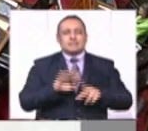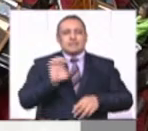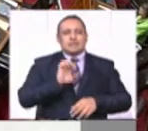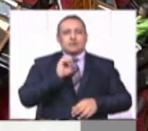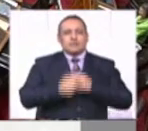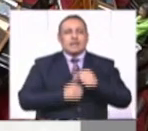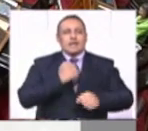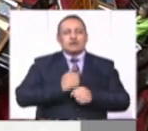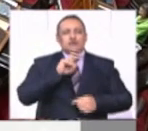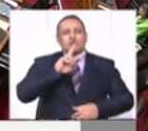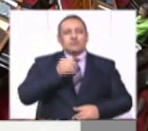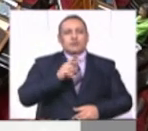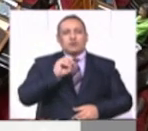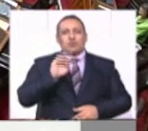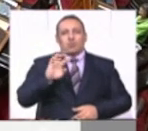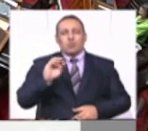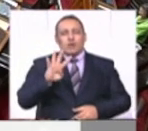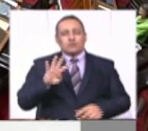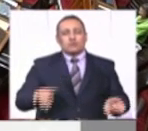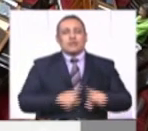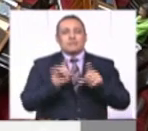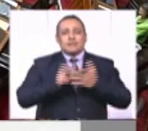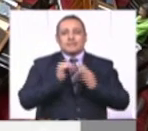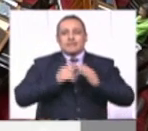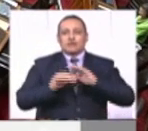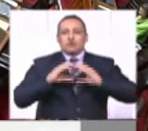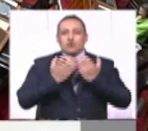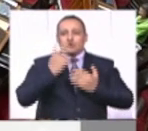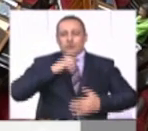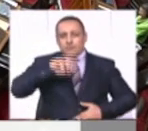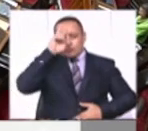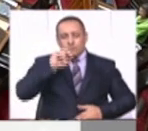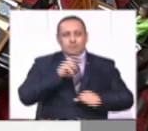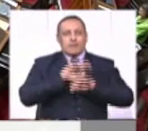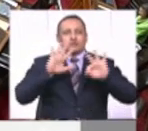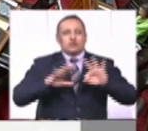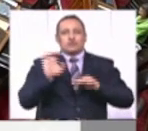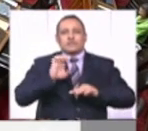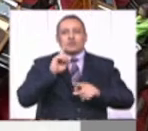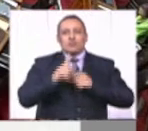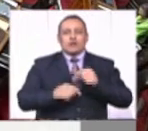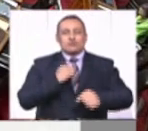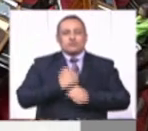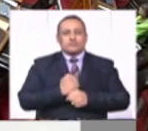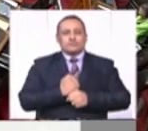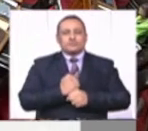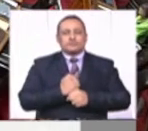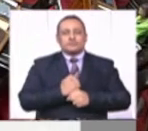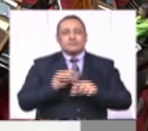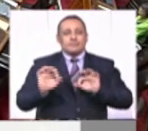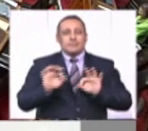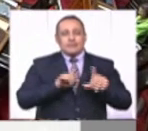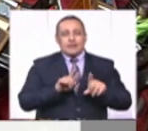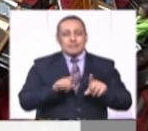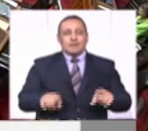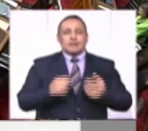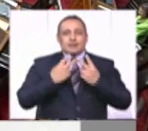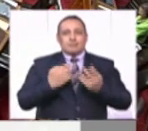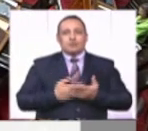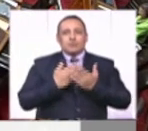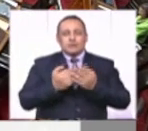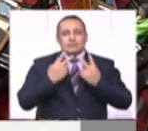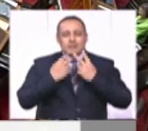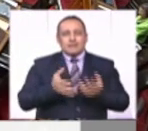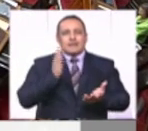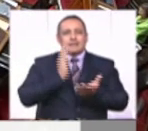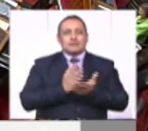2004 y aprobado por el pleno del Congreso el 28 de enero del mismo año en este caso la aplicación de la